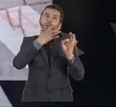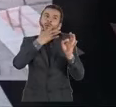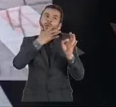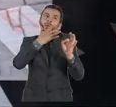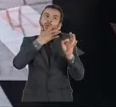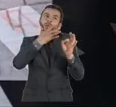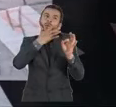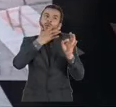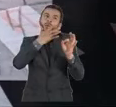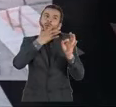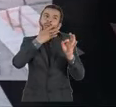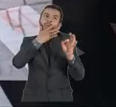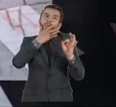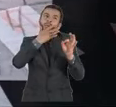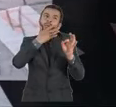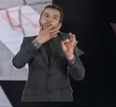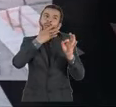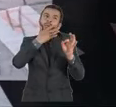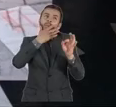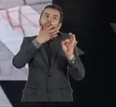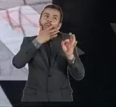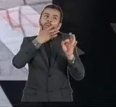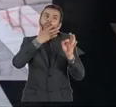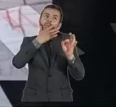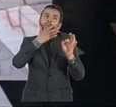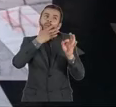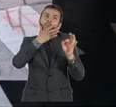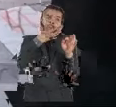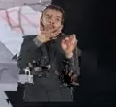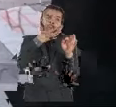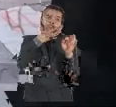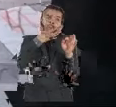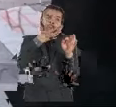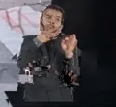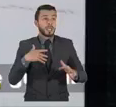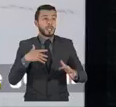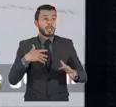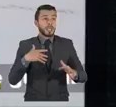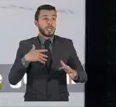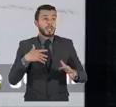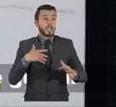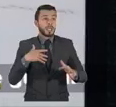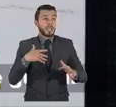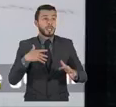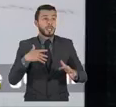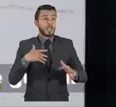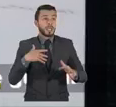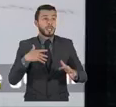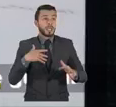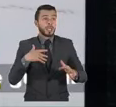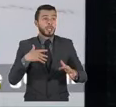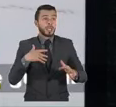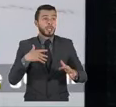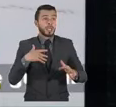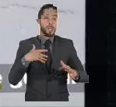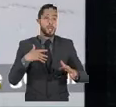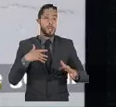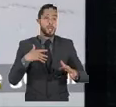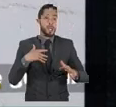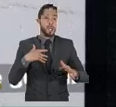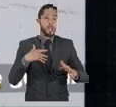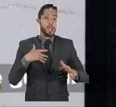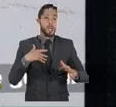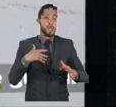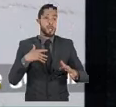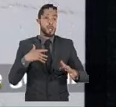Cuando salgo a las calles y veo basura o papeles tirados, no me gusta. Tampoco me gusta el ruido que hacen